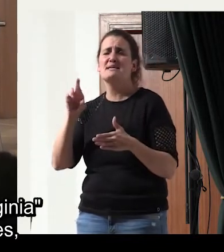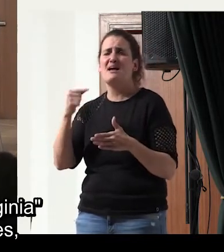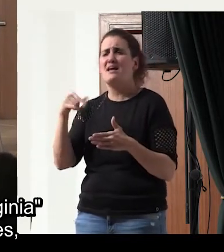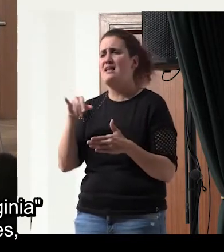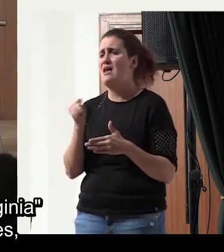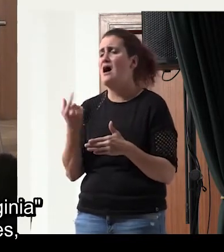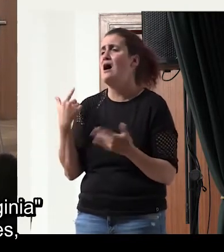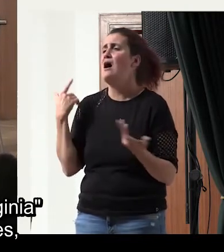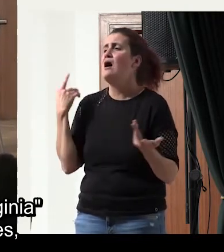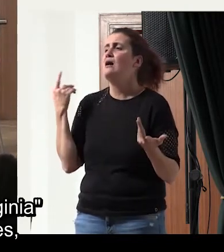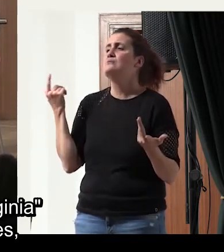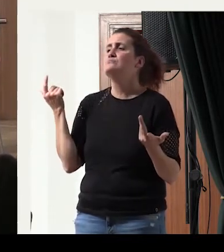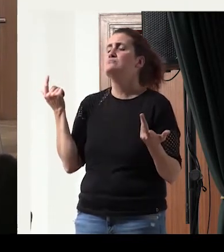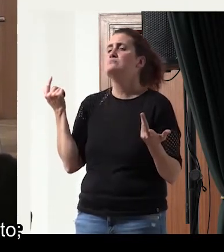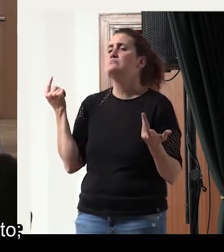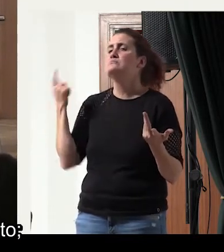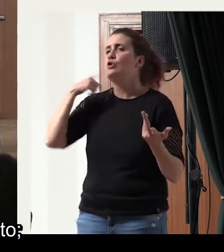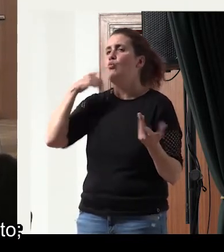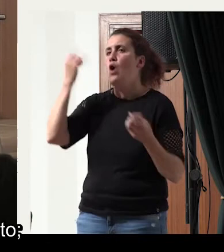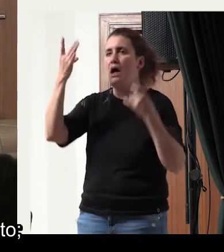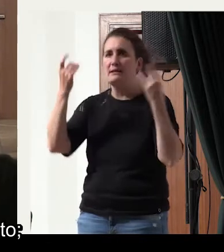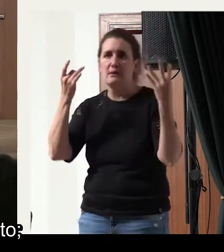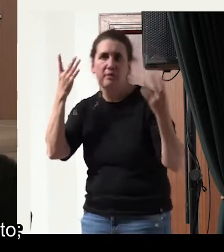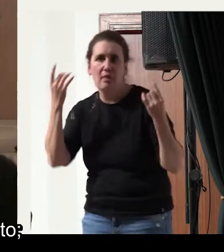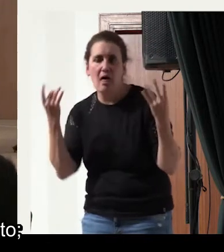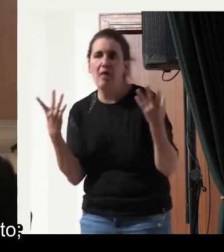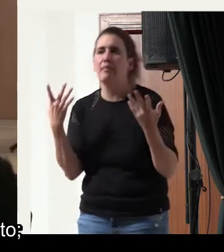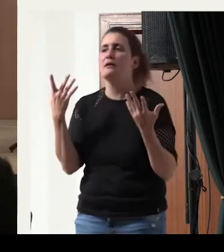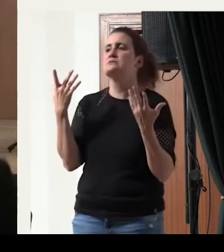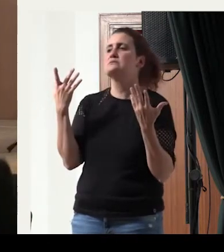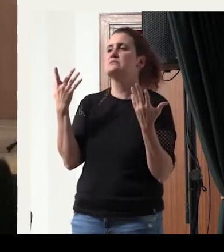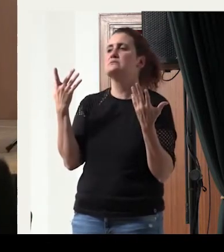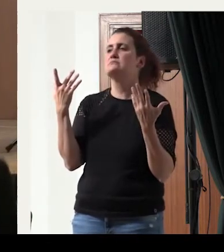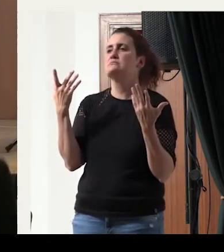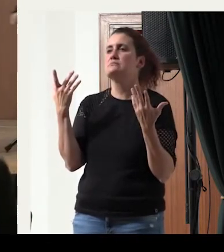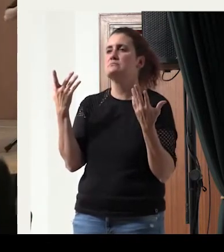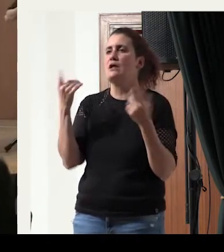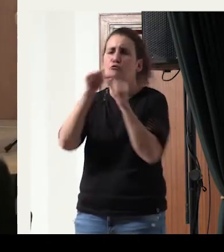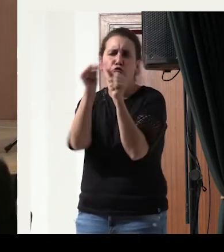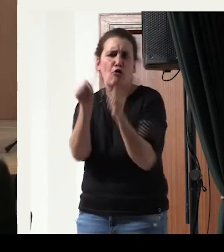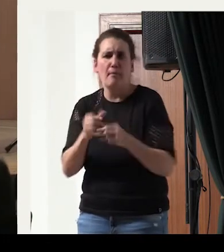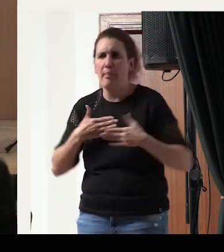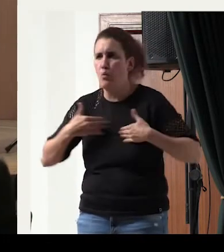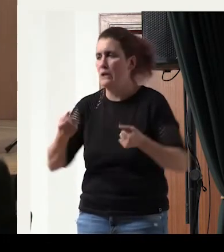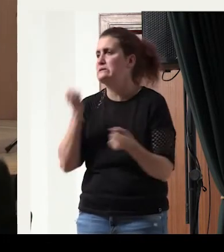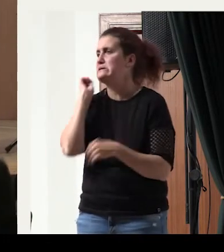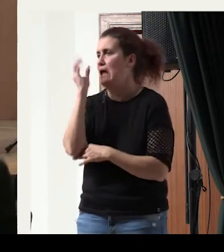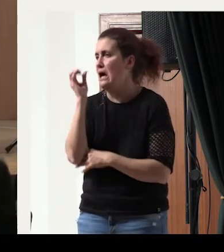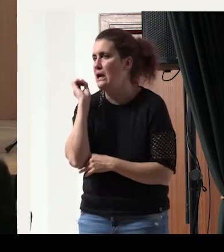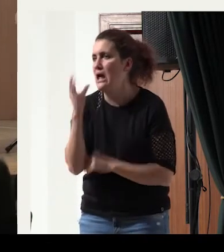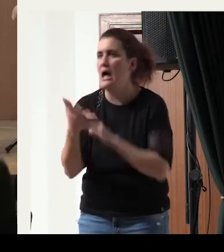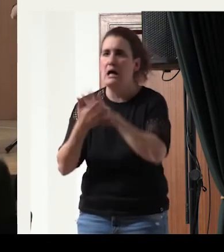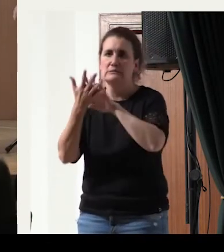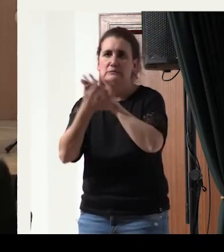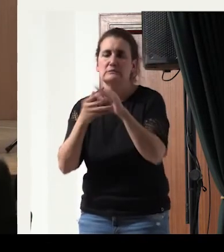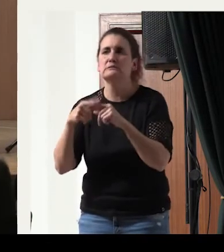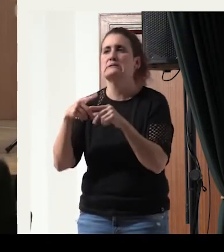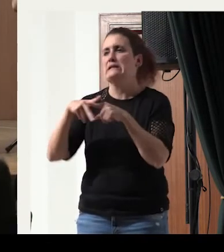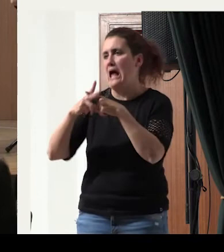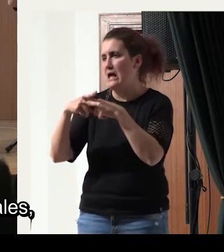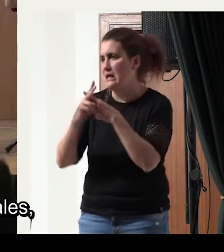serían una serie de actividades que serían de cualquier formato, podrían ser charlas, podrían ser talleres, podrían ser